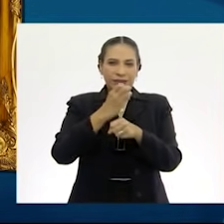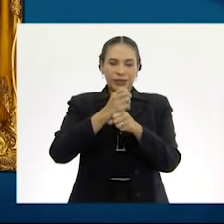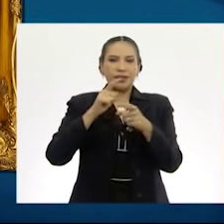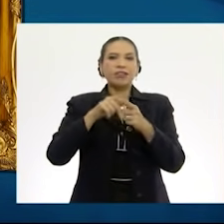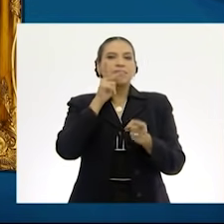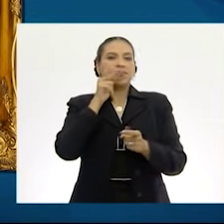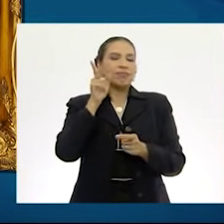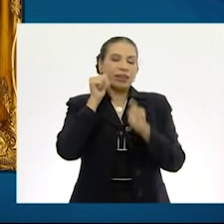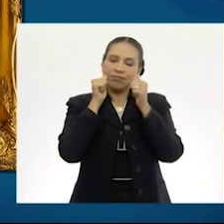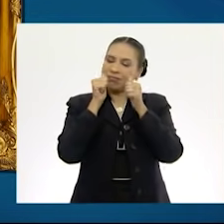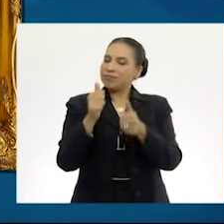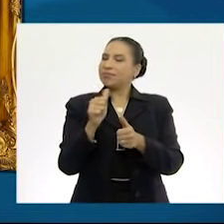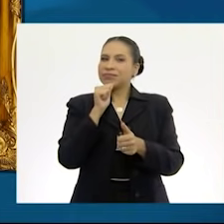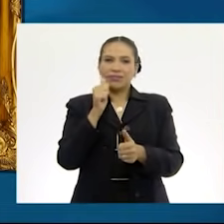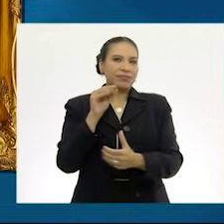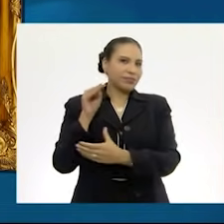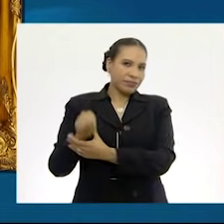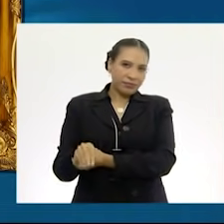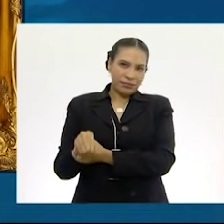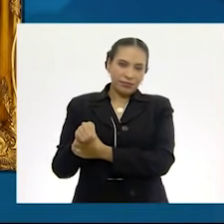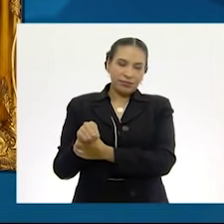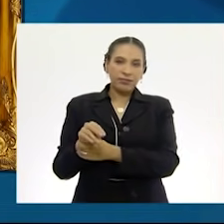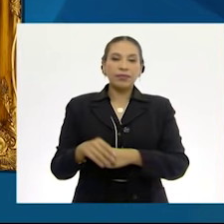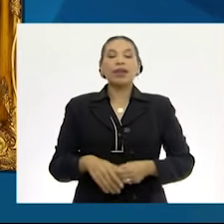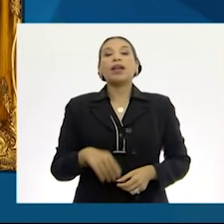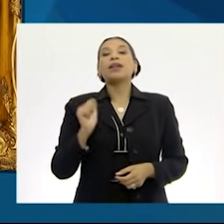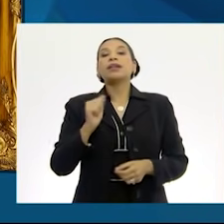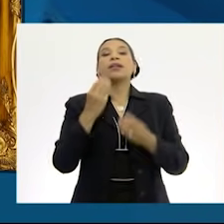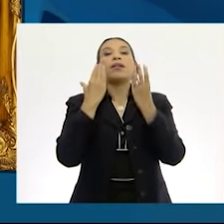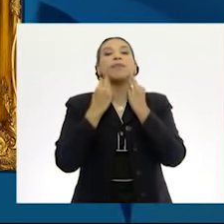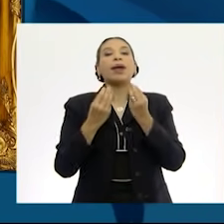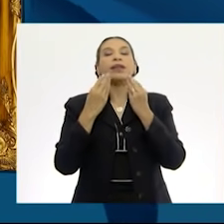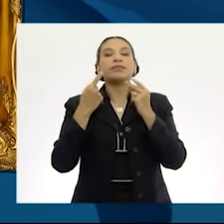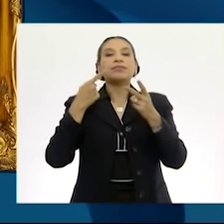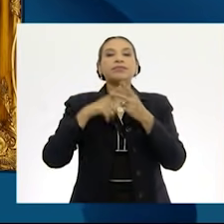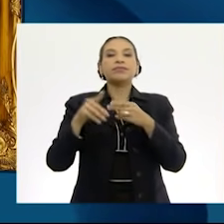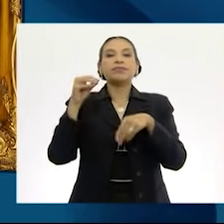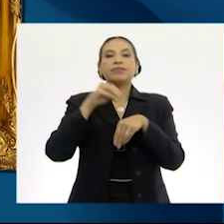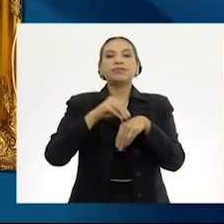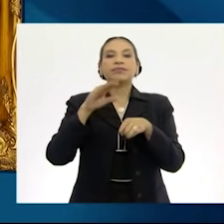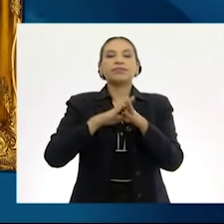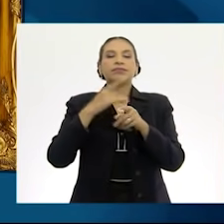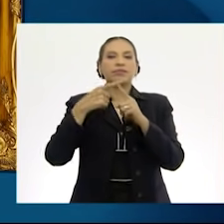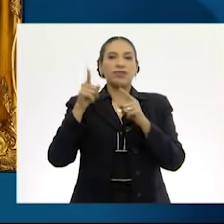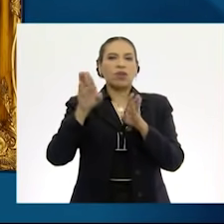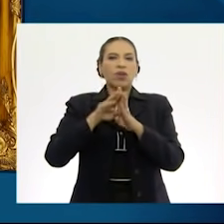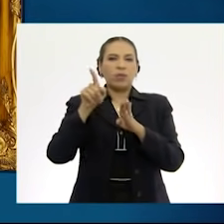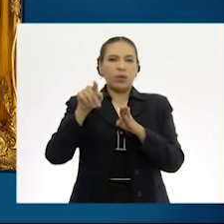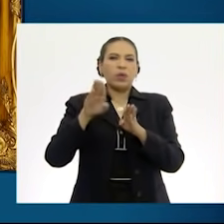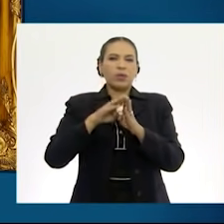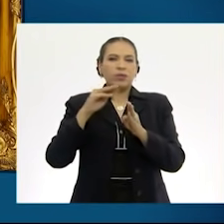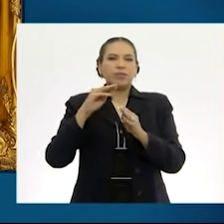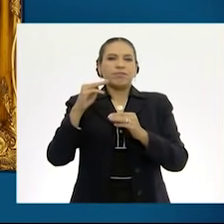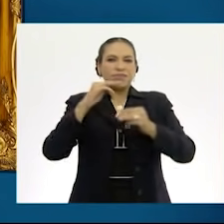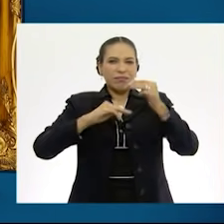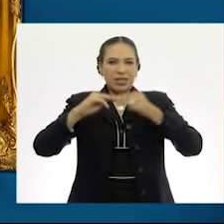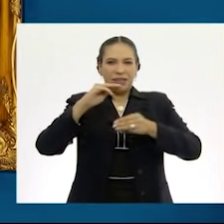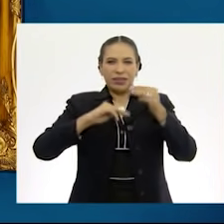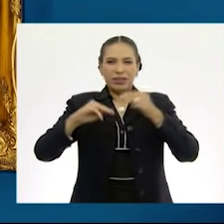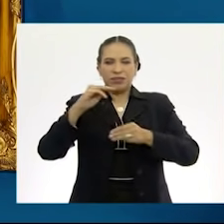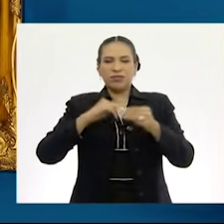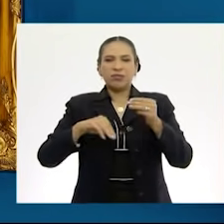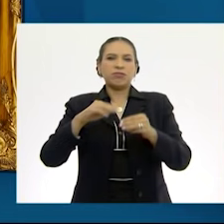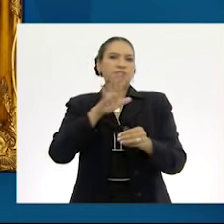Papa atendieron sus súplicas. Maximiliano pensó abdicar, pero sus ministros se opusieron, aunque después